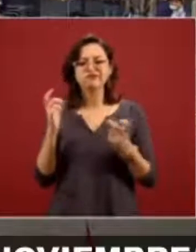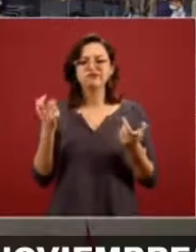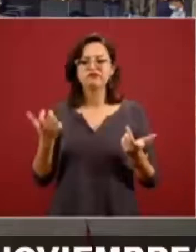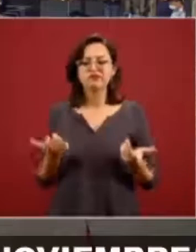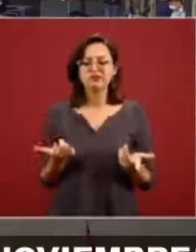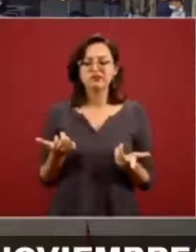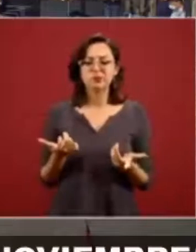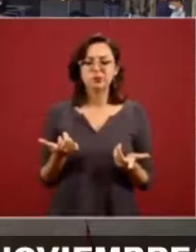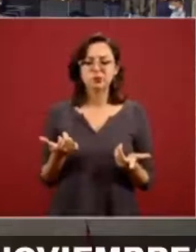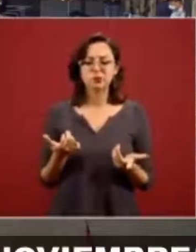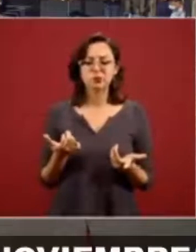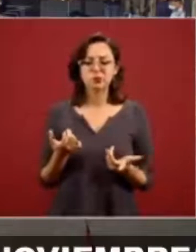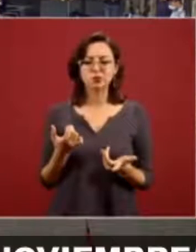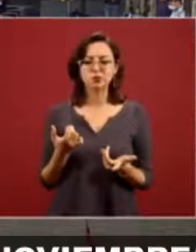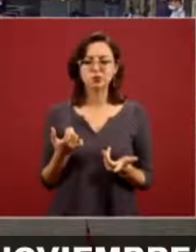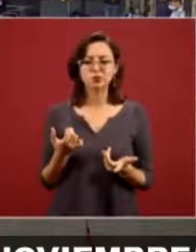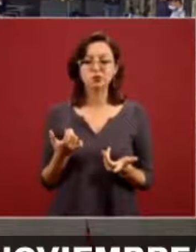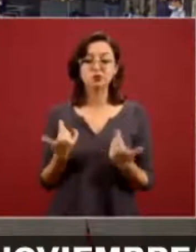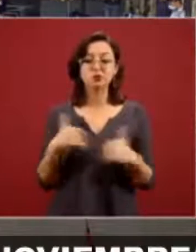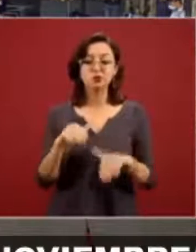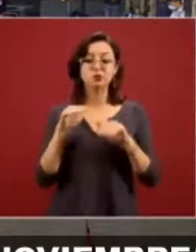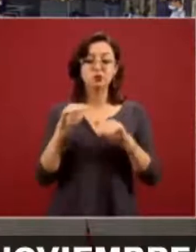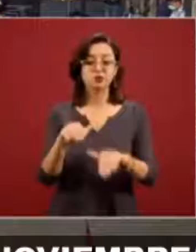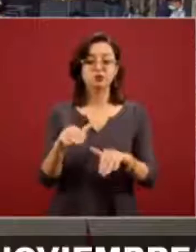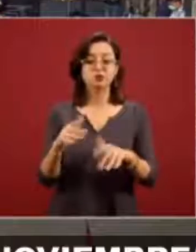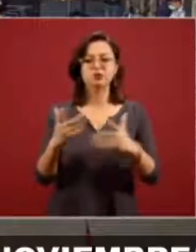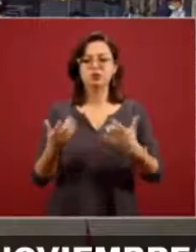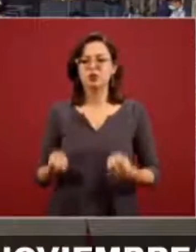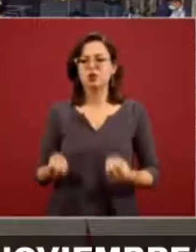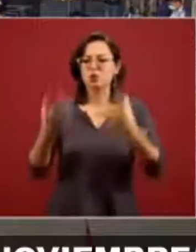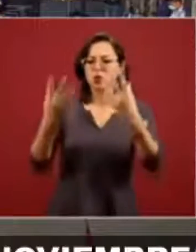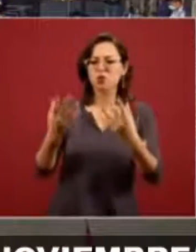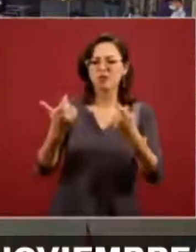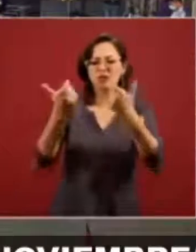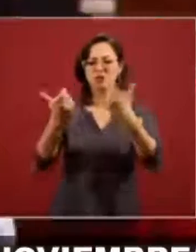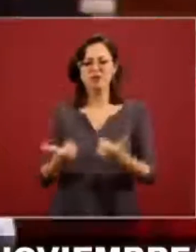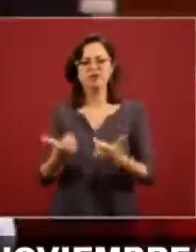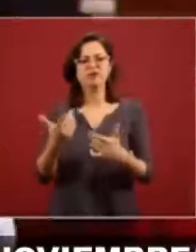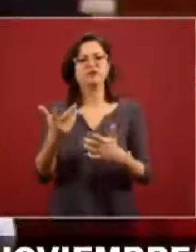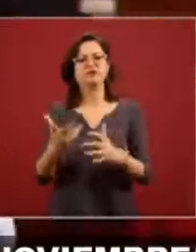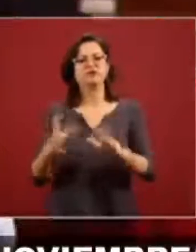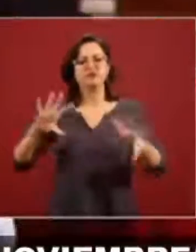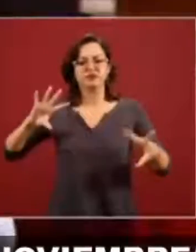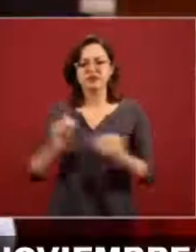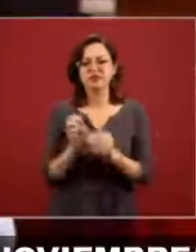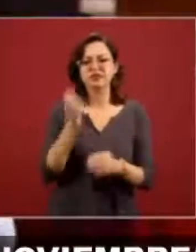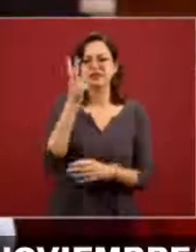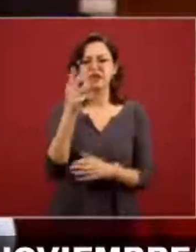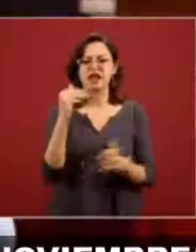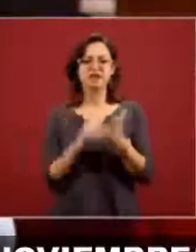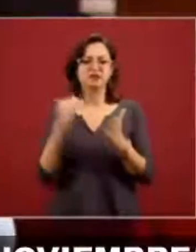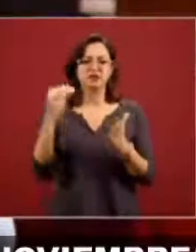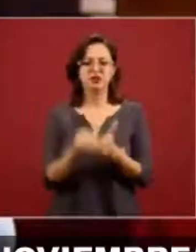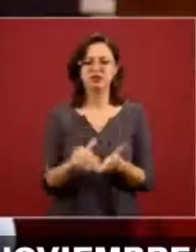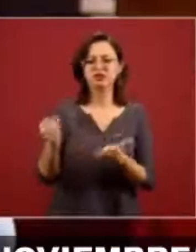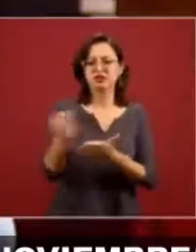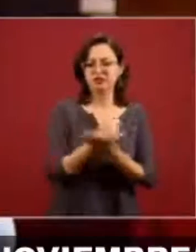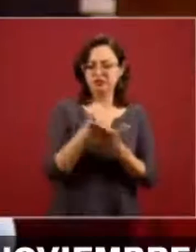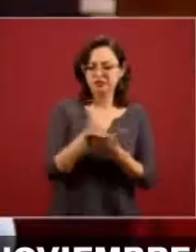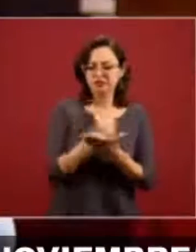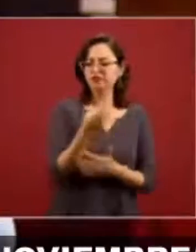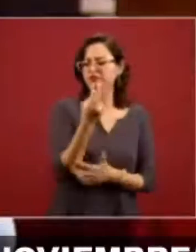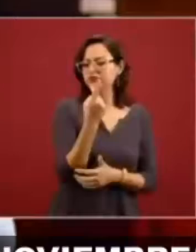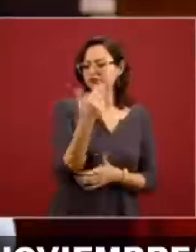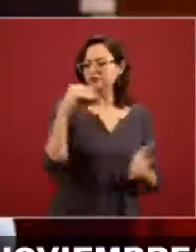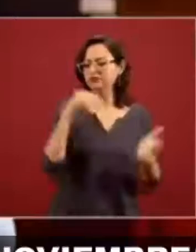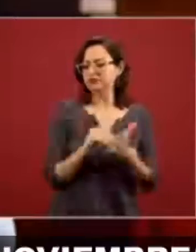sobre los montos. Se ha dicho que son 3 millones de créditos de 25 mil pesos. Aquí